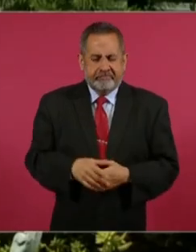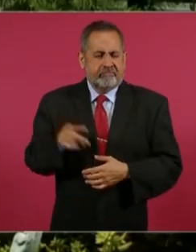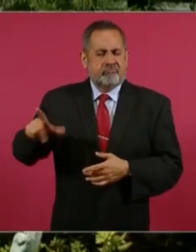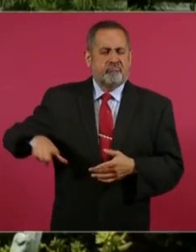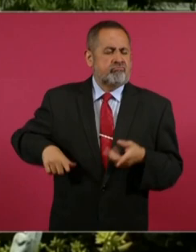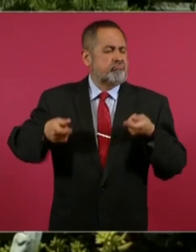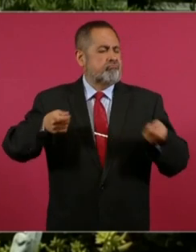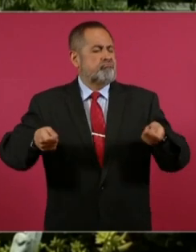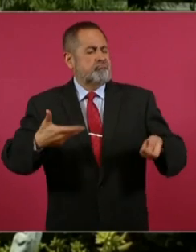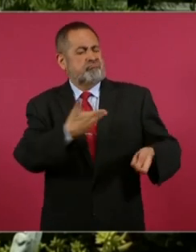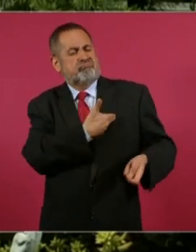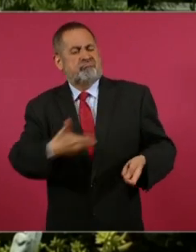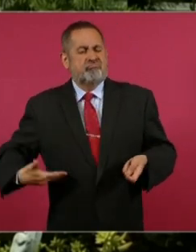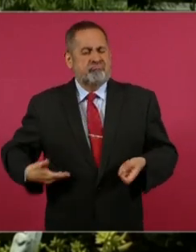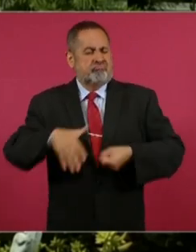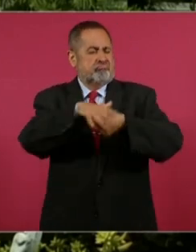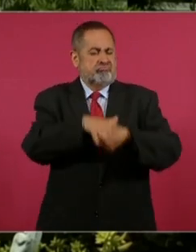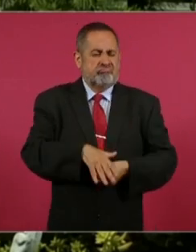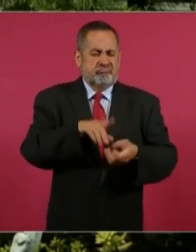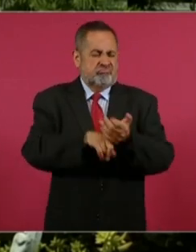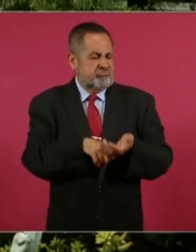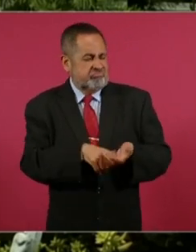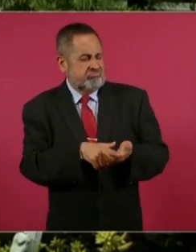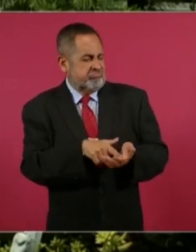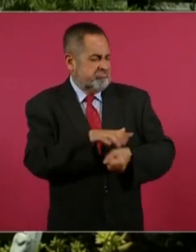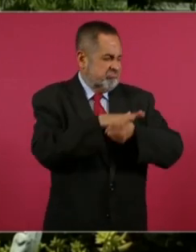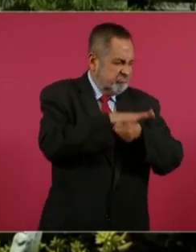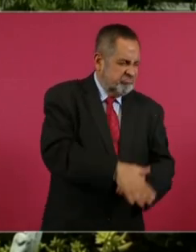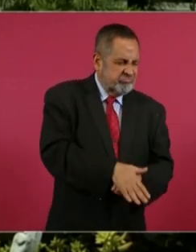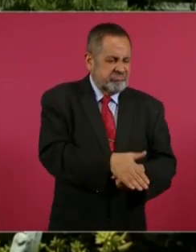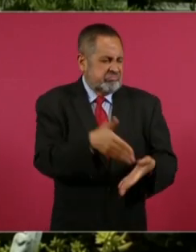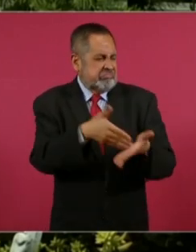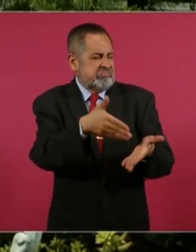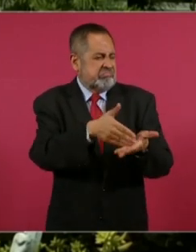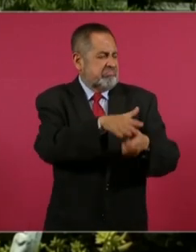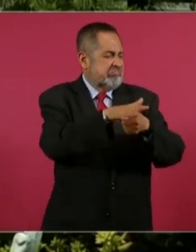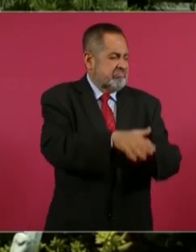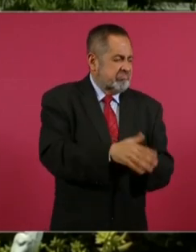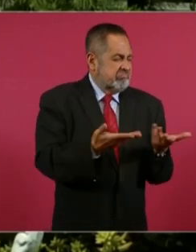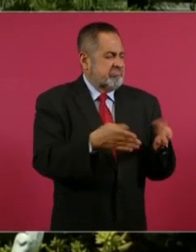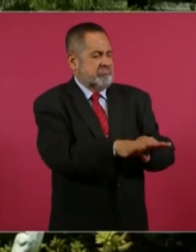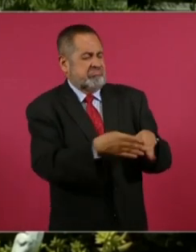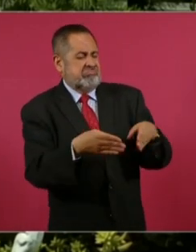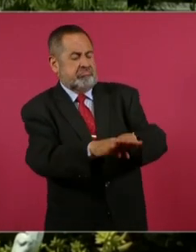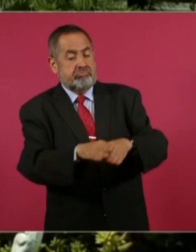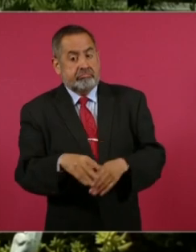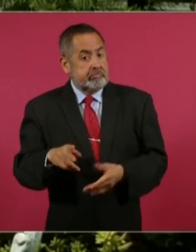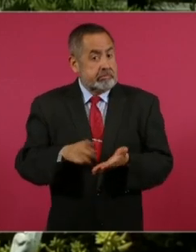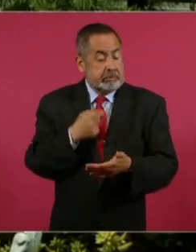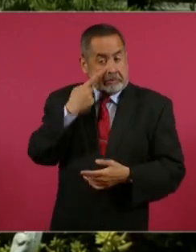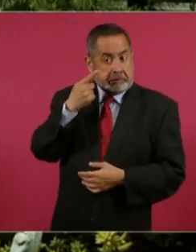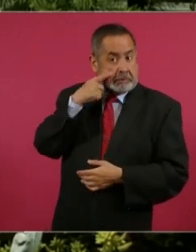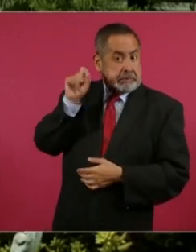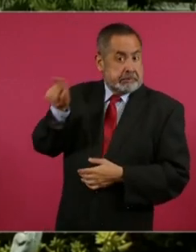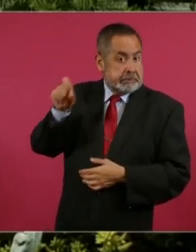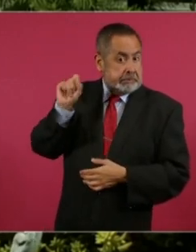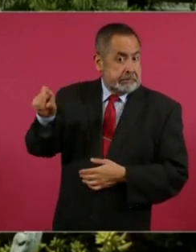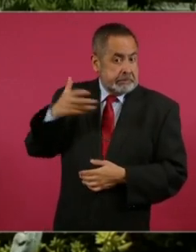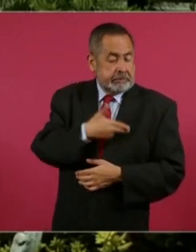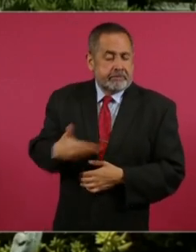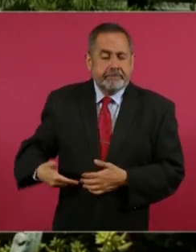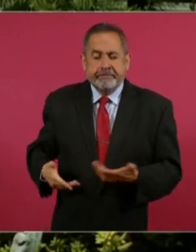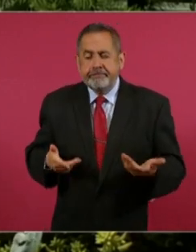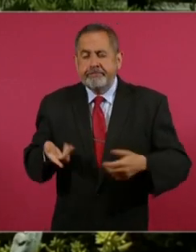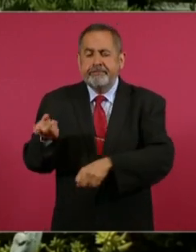gobierno y un presidente que es un acosador sistemático de la prensa libre, ¿no? Sí. Y de que todos los